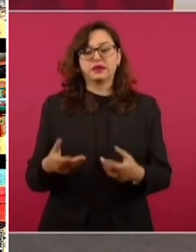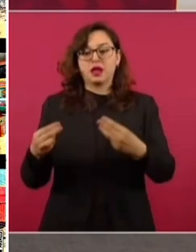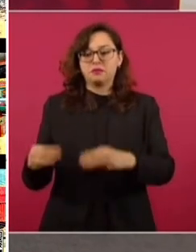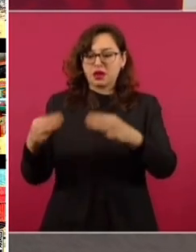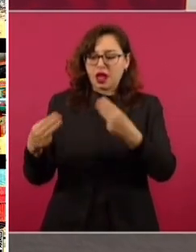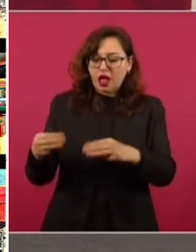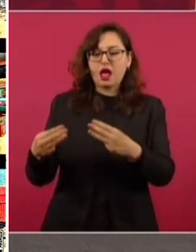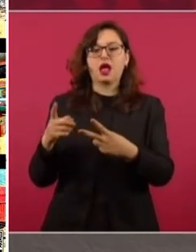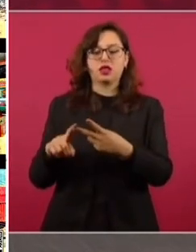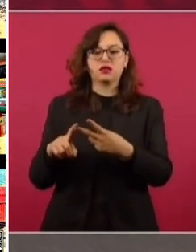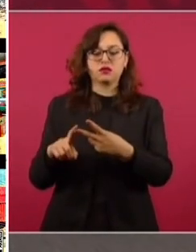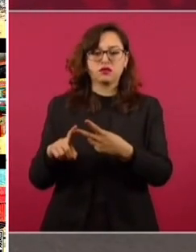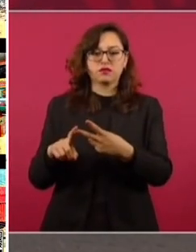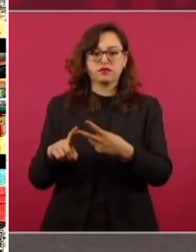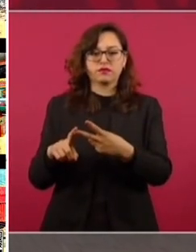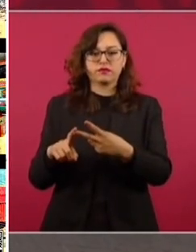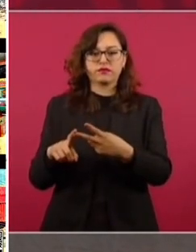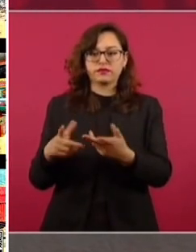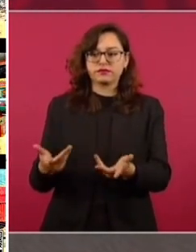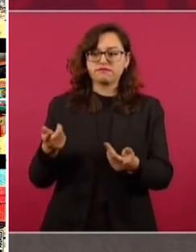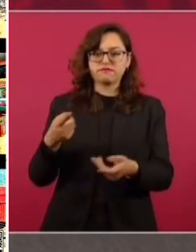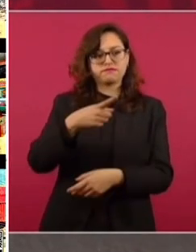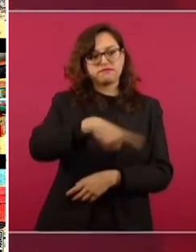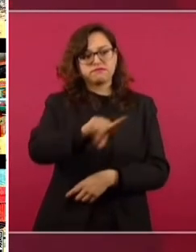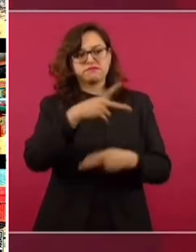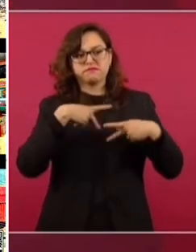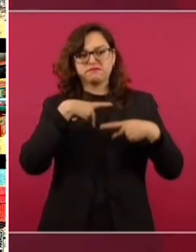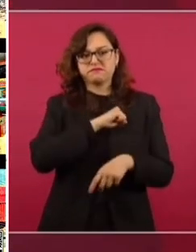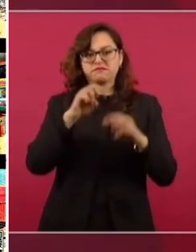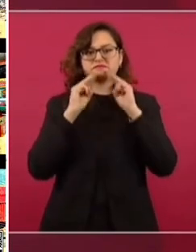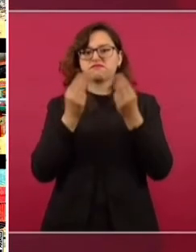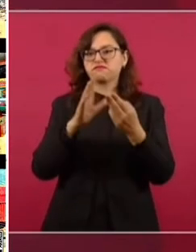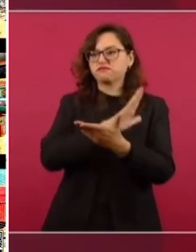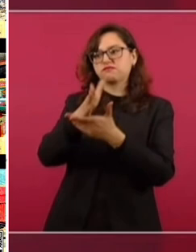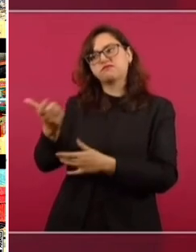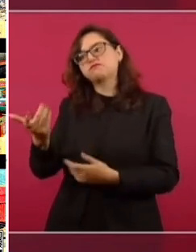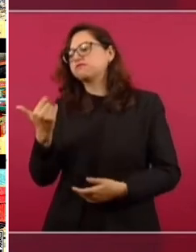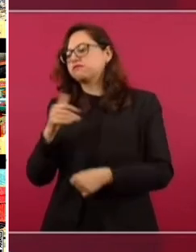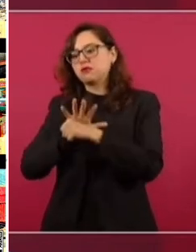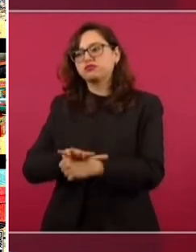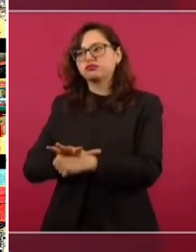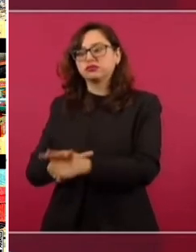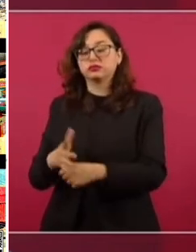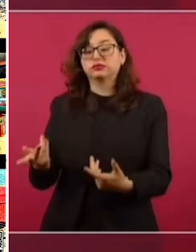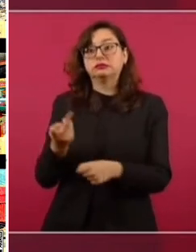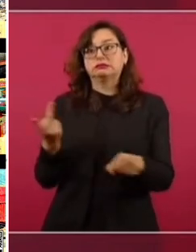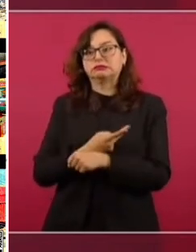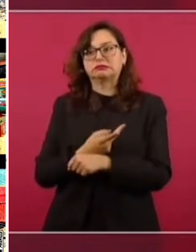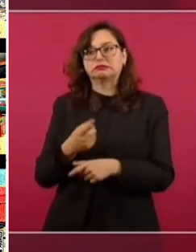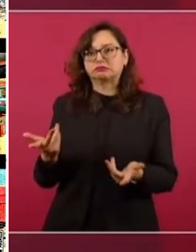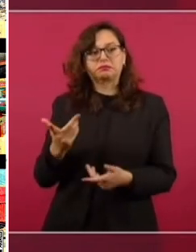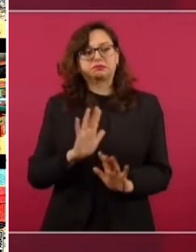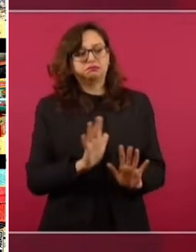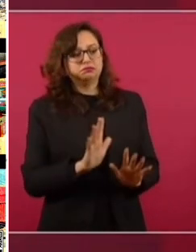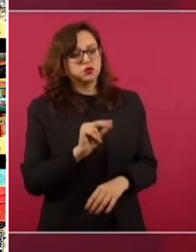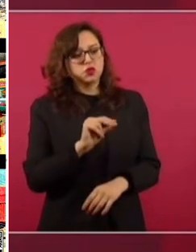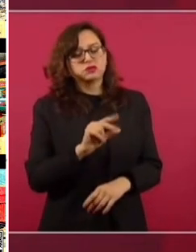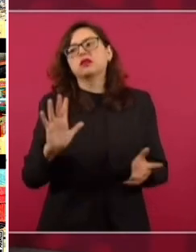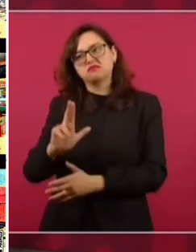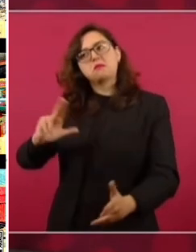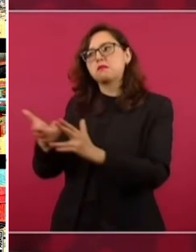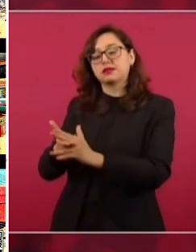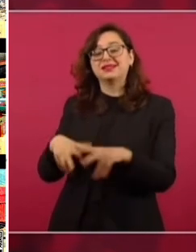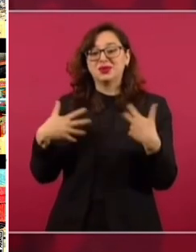de mercados y hay asesinatos por eso y se está trabajando. Y el caso, en efecto, de Chilpancingo tuvo